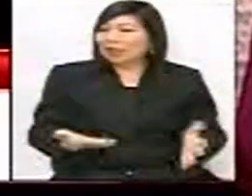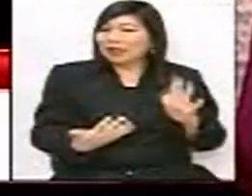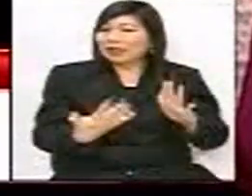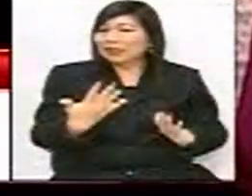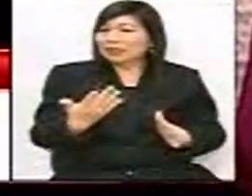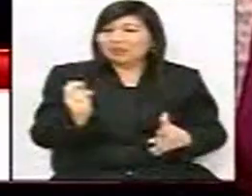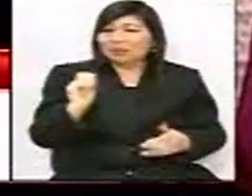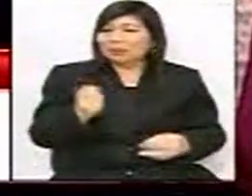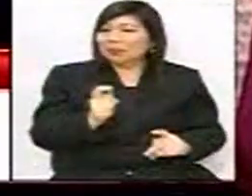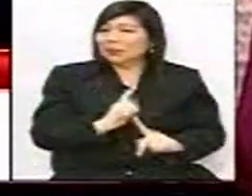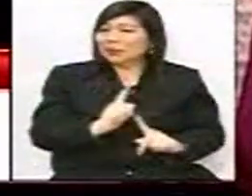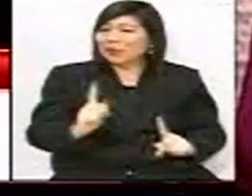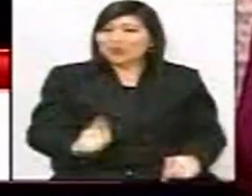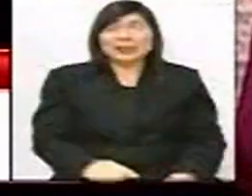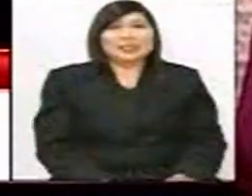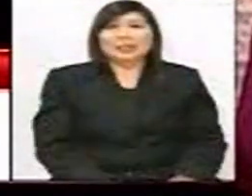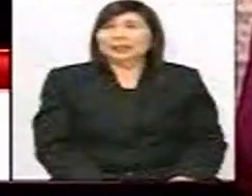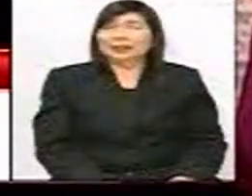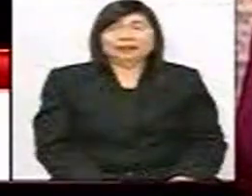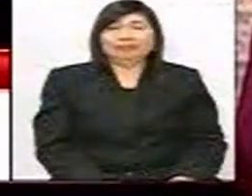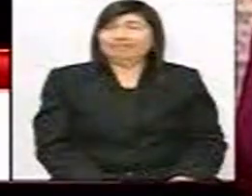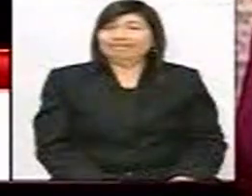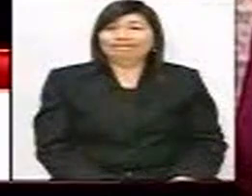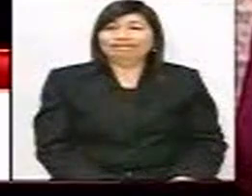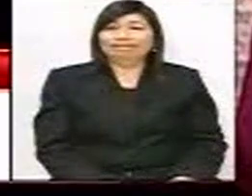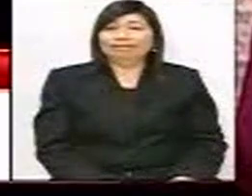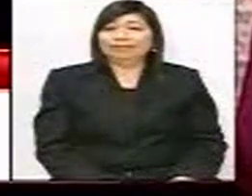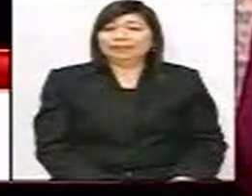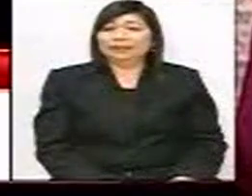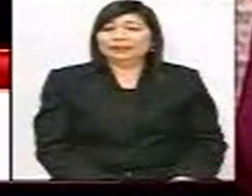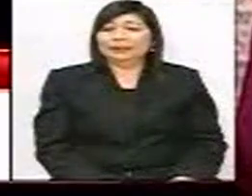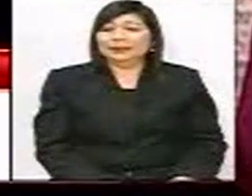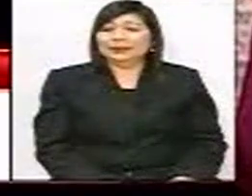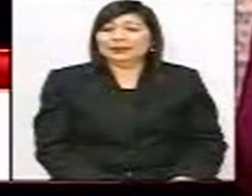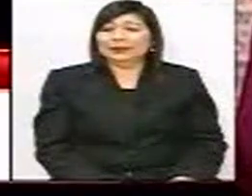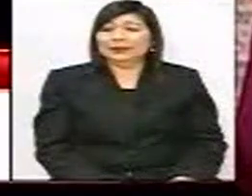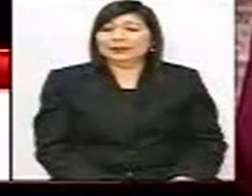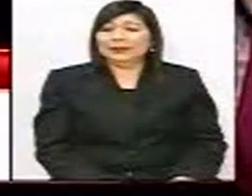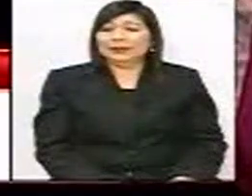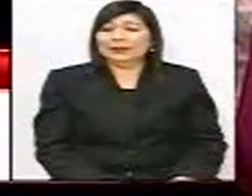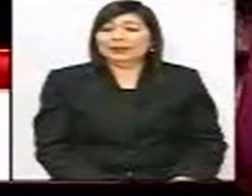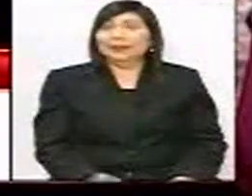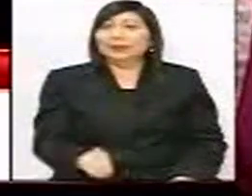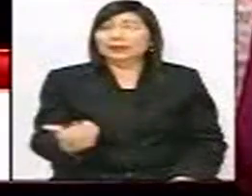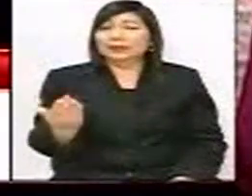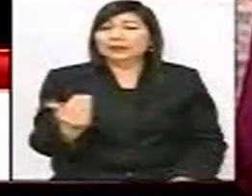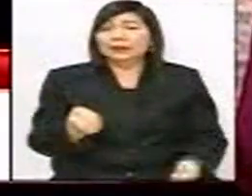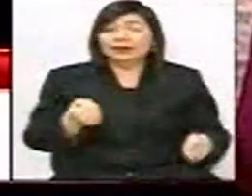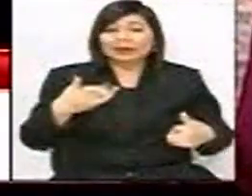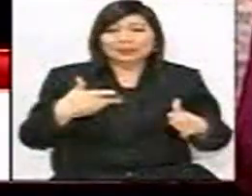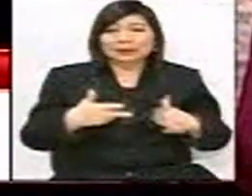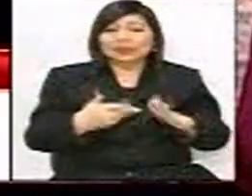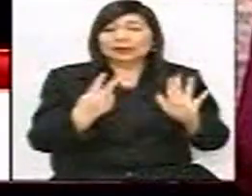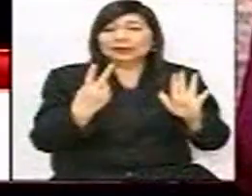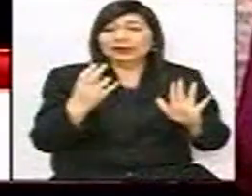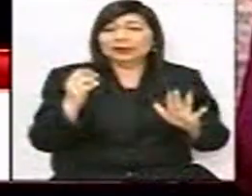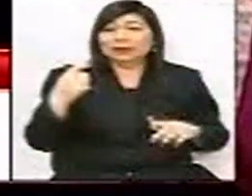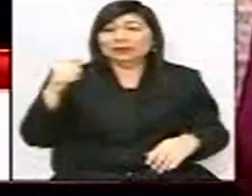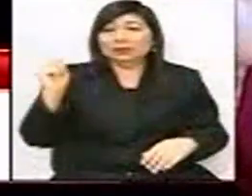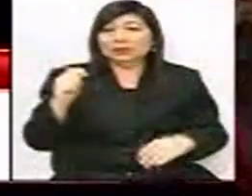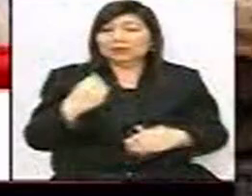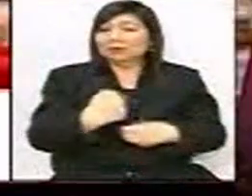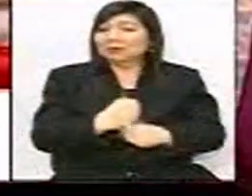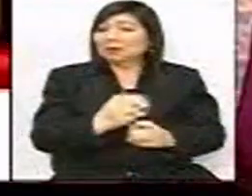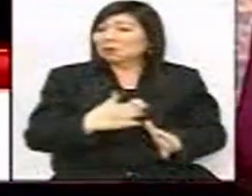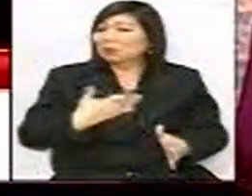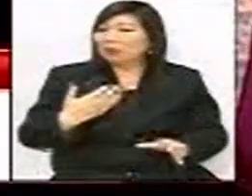15 y fracción. Señor, debía cobrarse el peaje con 70% de avance de